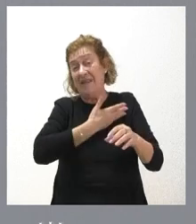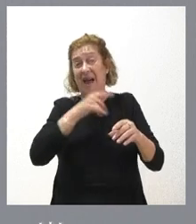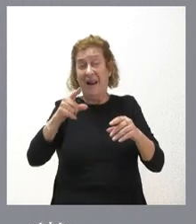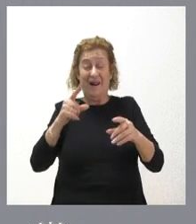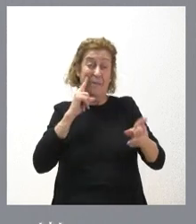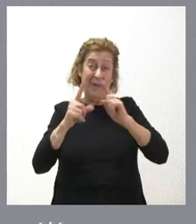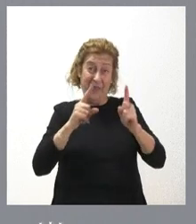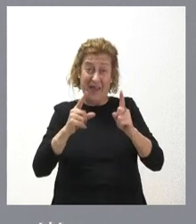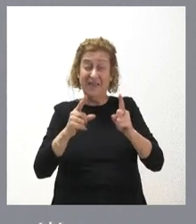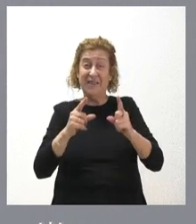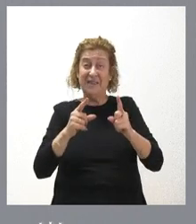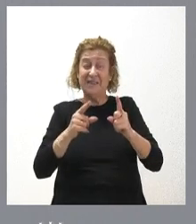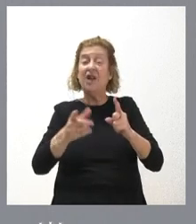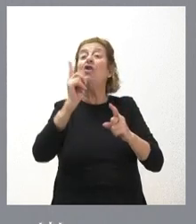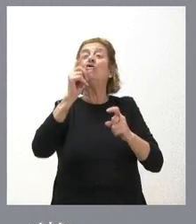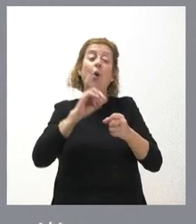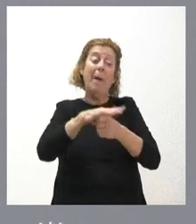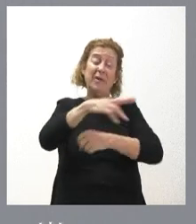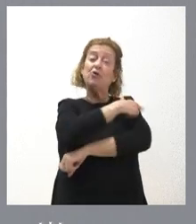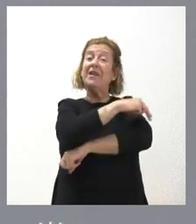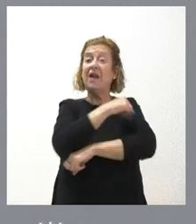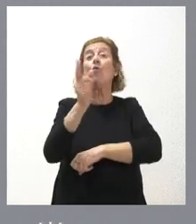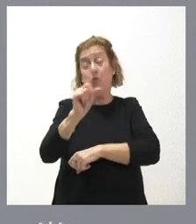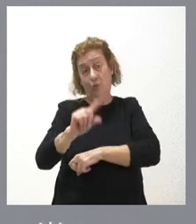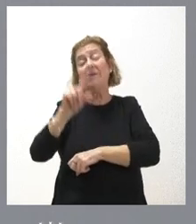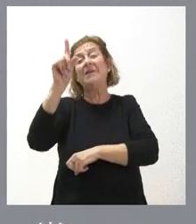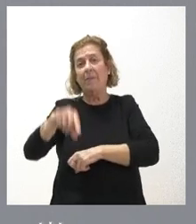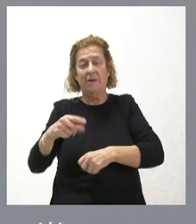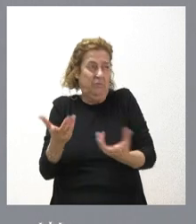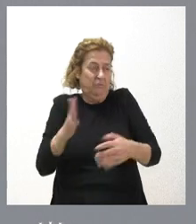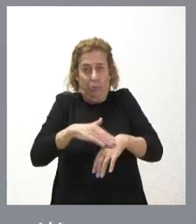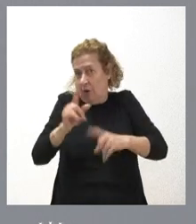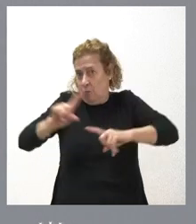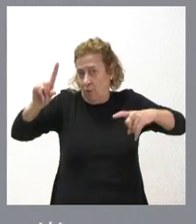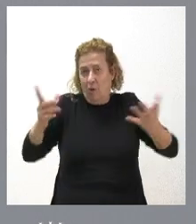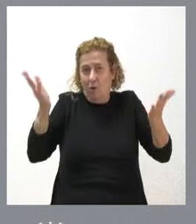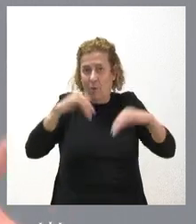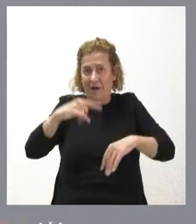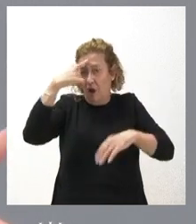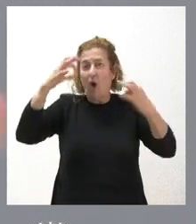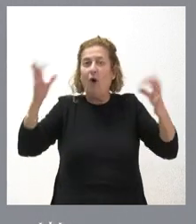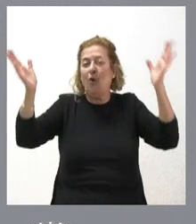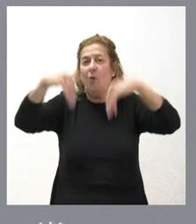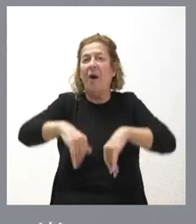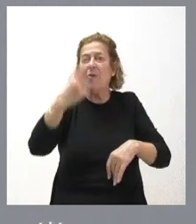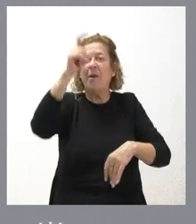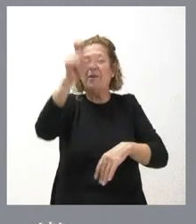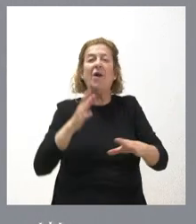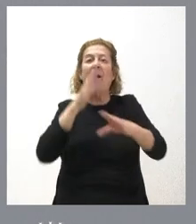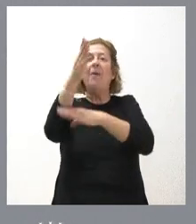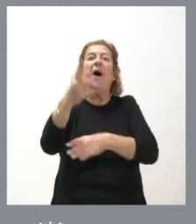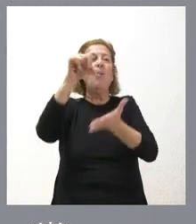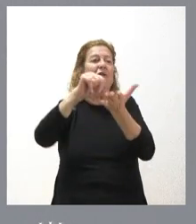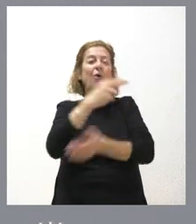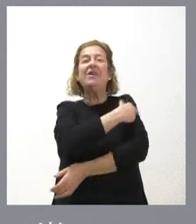prevención al ámbito sanitario sino también por qué no no tendría ningún sentido que una persona vaya a un centro